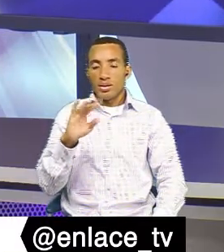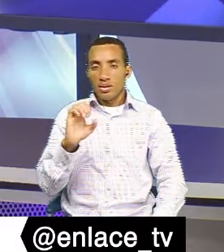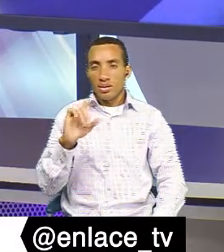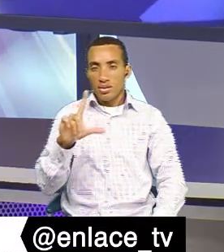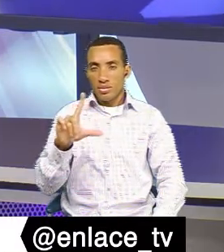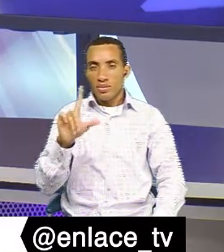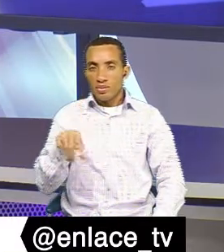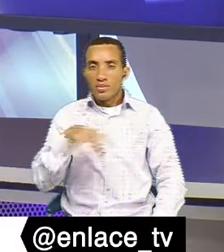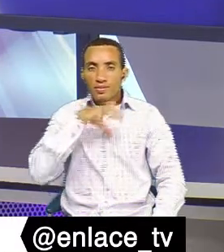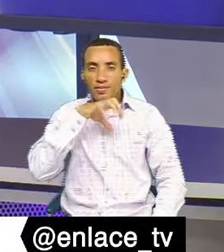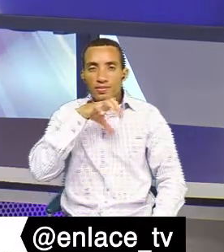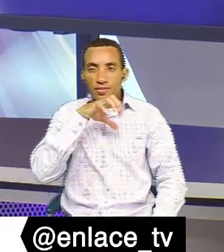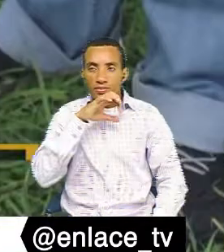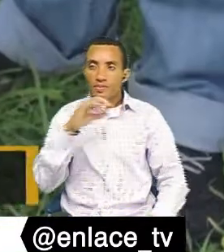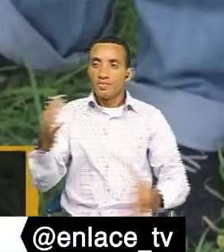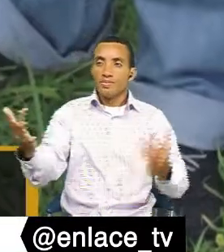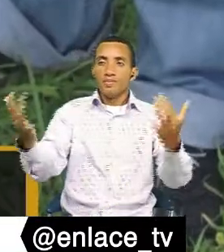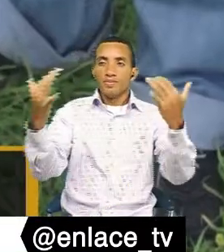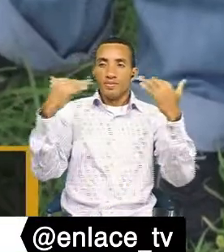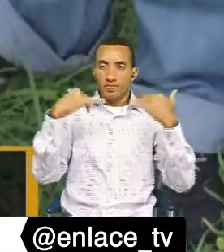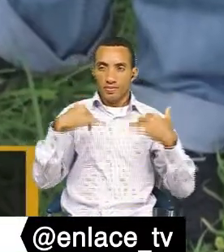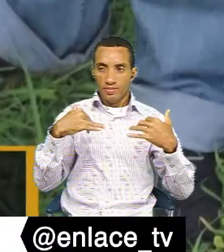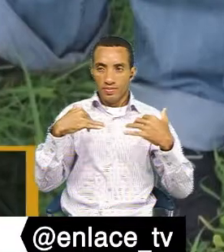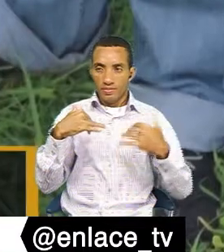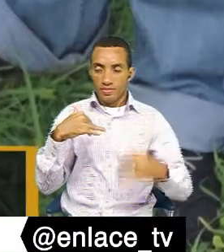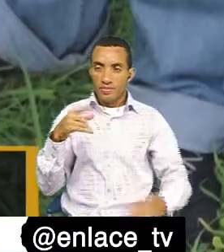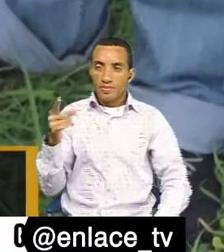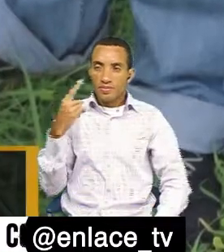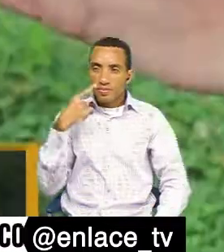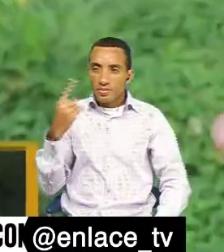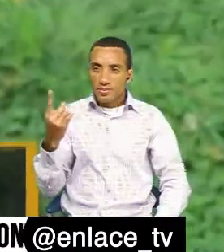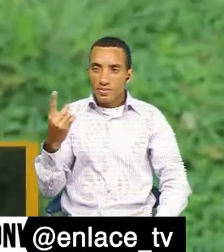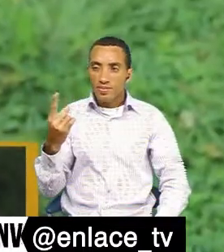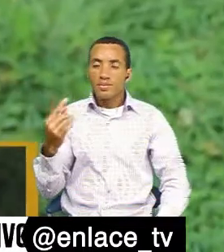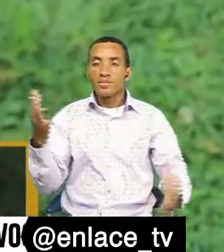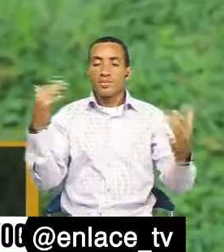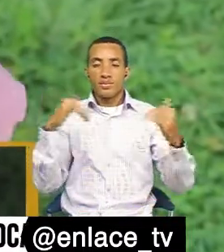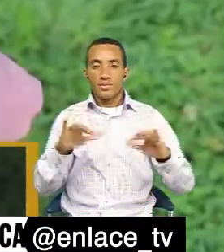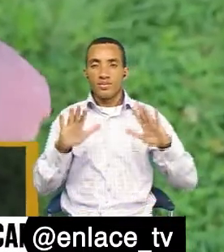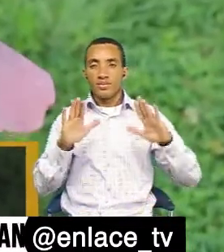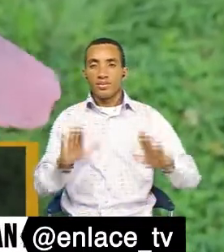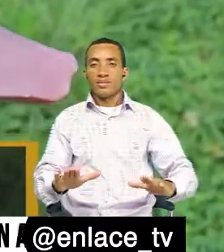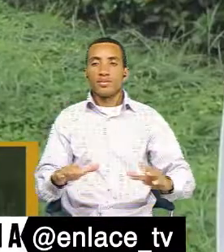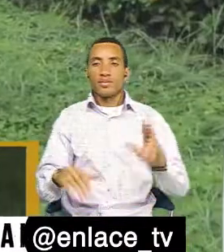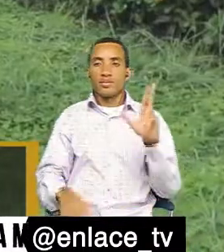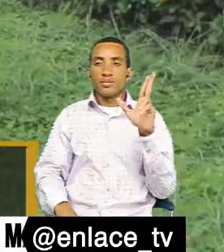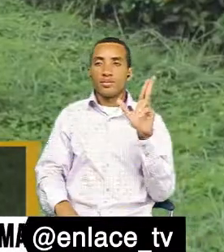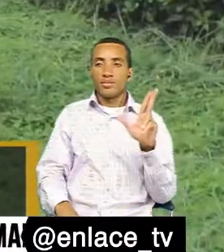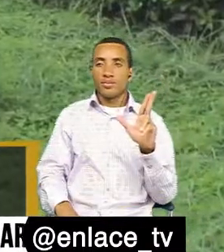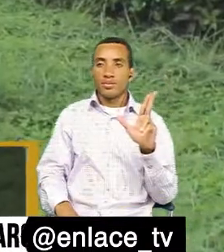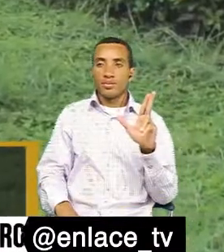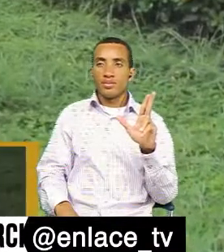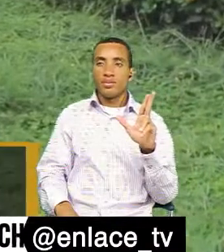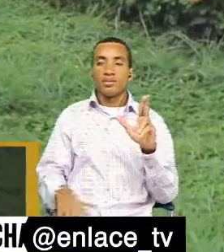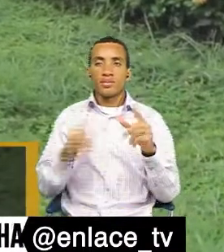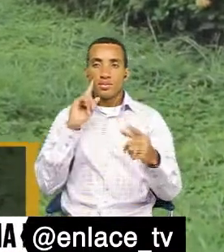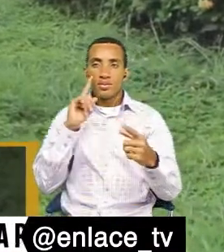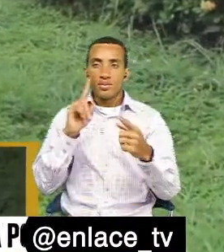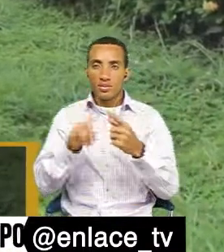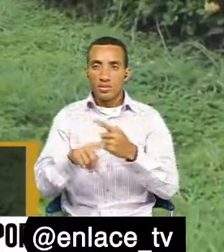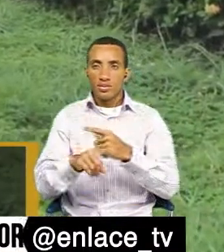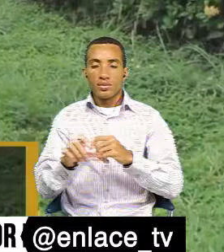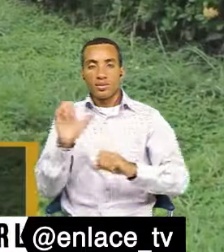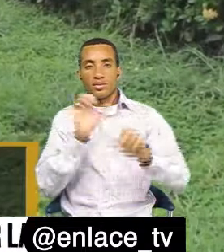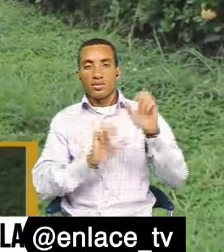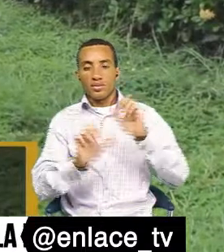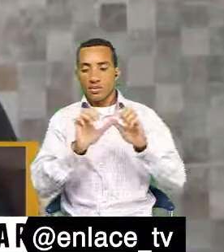próximos días. Los integrantes del club decidieron organizar el plantón en el Parque Camilo Torres con el objetivo de defender la raza Pitbull.